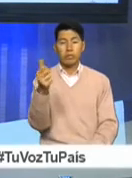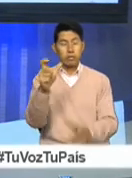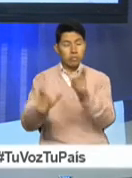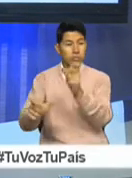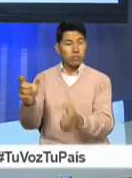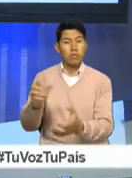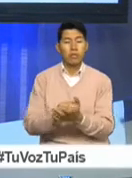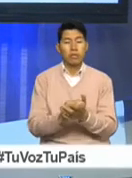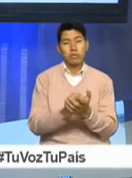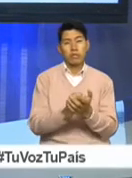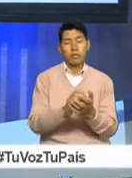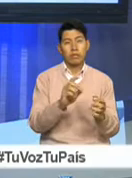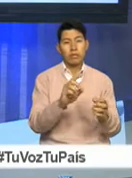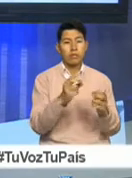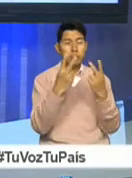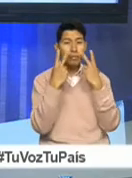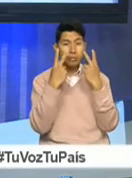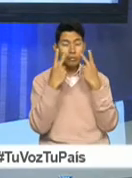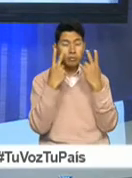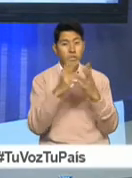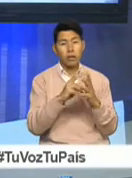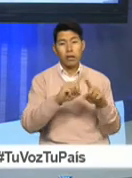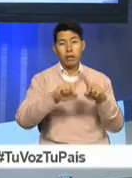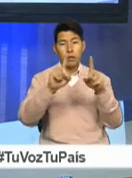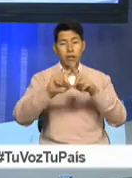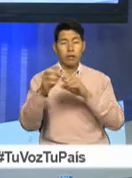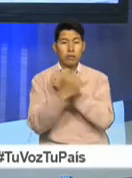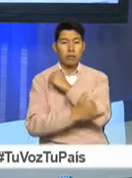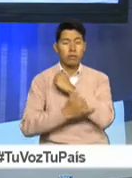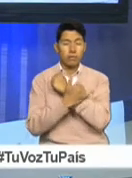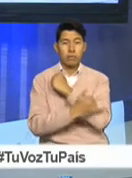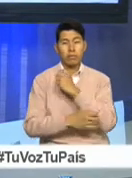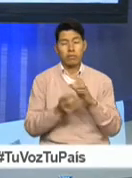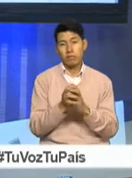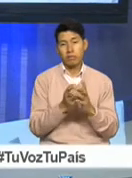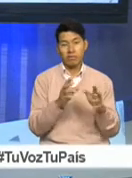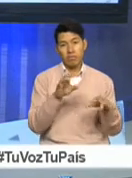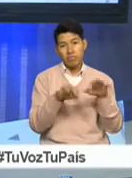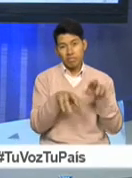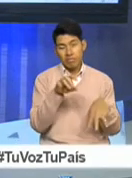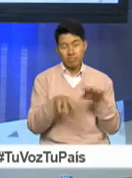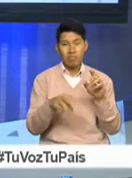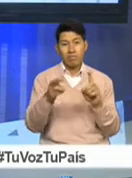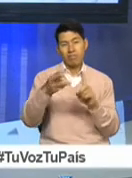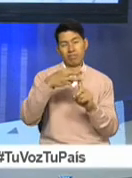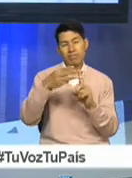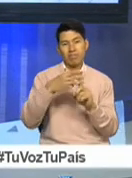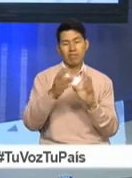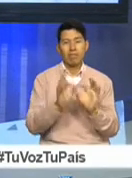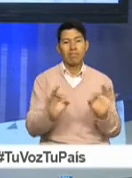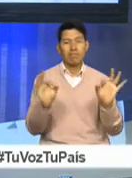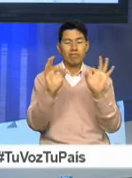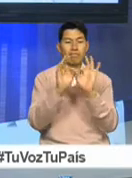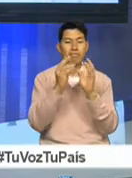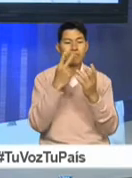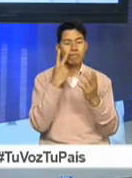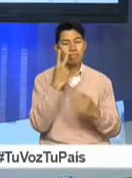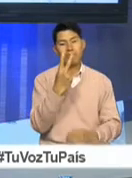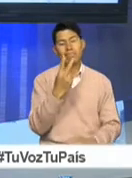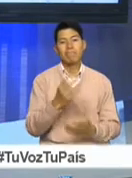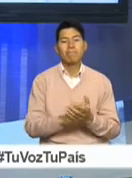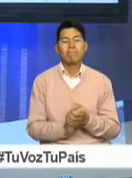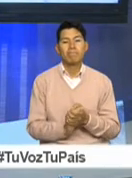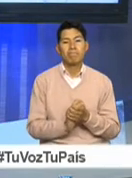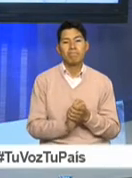diferentes rincones del planeta a través de la señal de telesur dada na perdón a través de nuestro portal www de